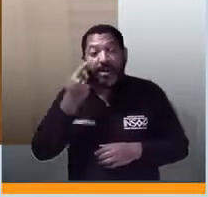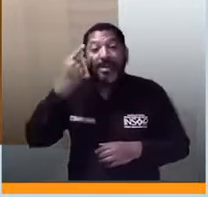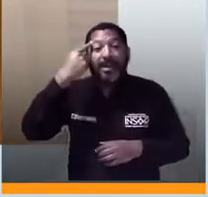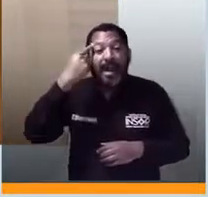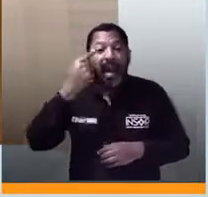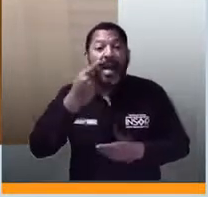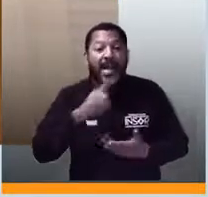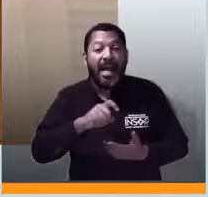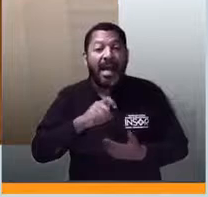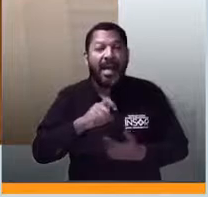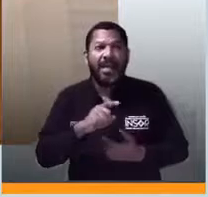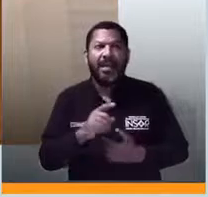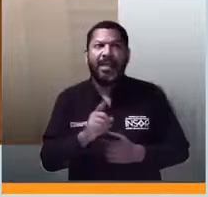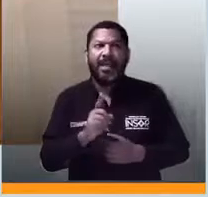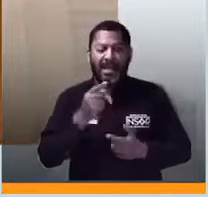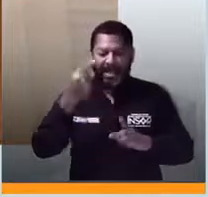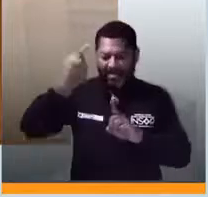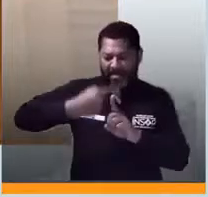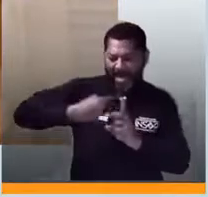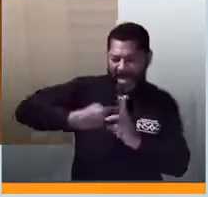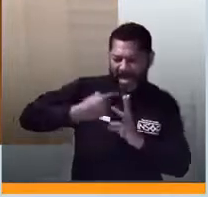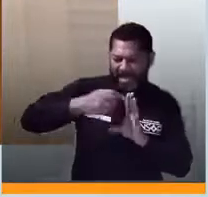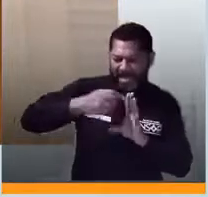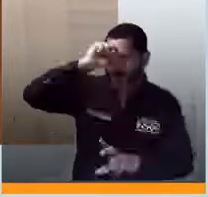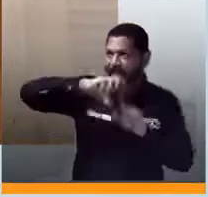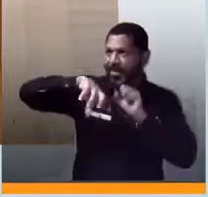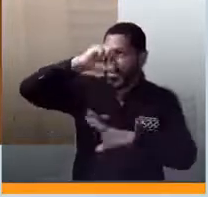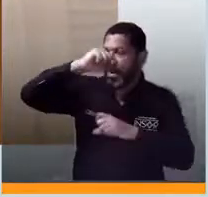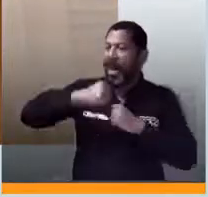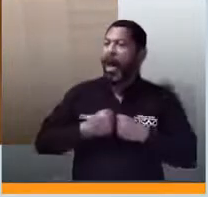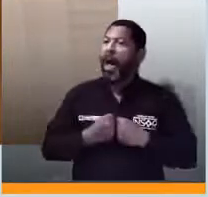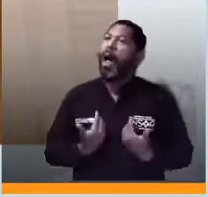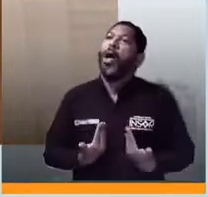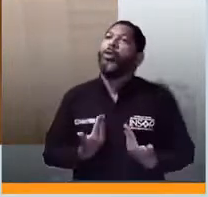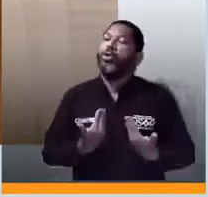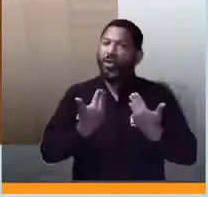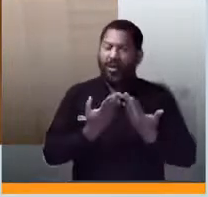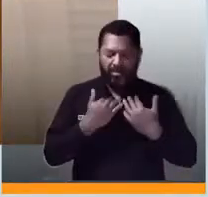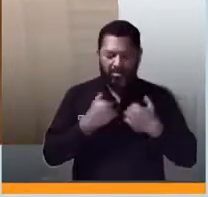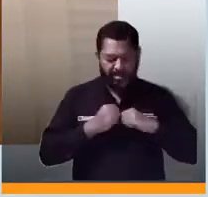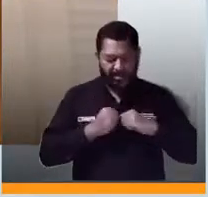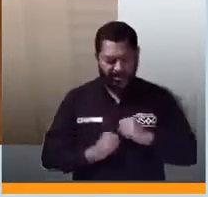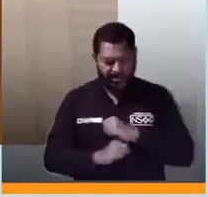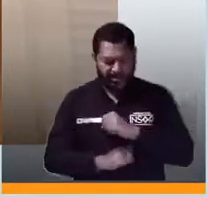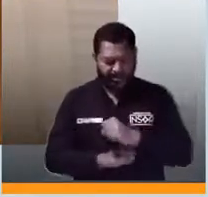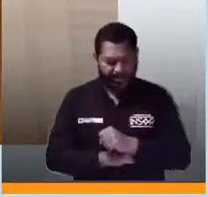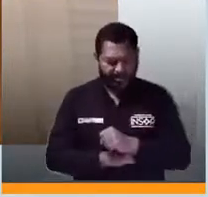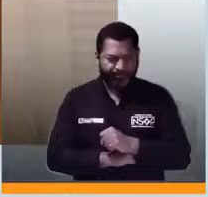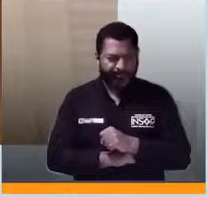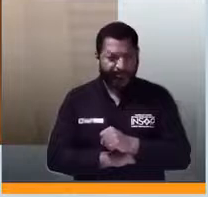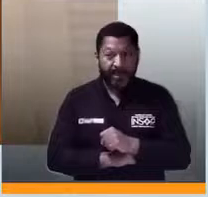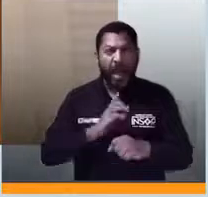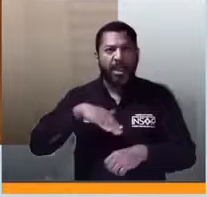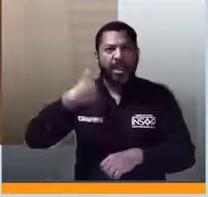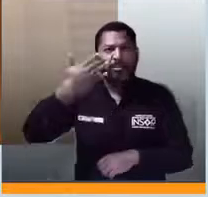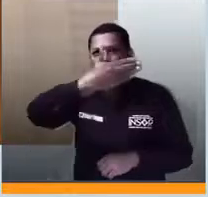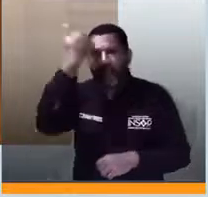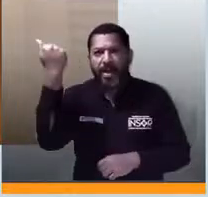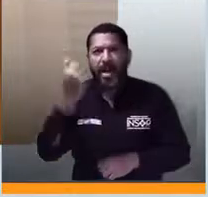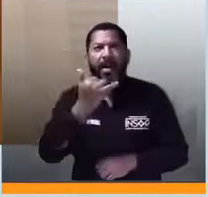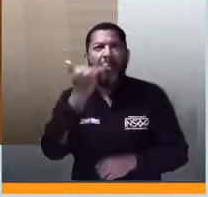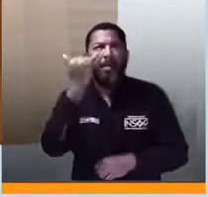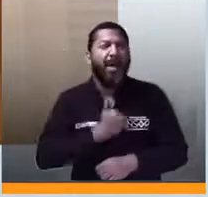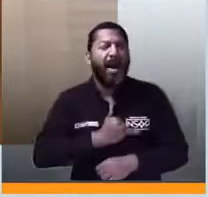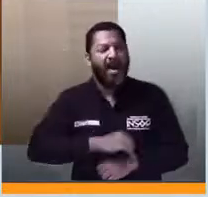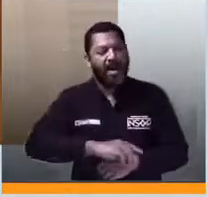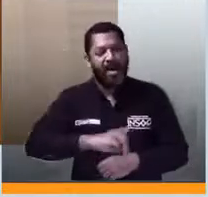los aprendizajes de estos meses en la construcción de la educación superior en los meses